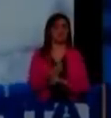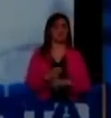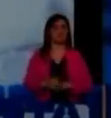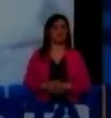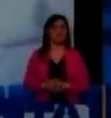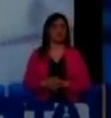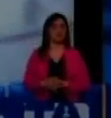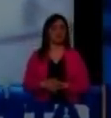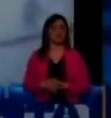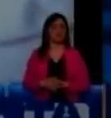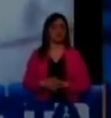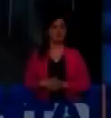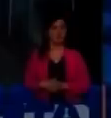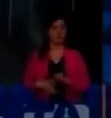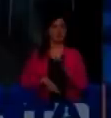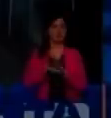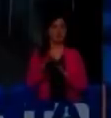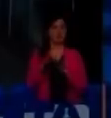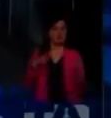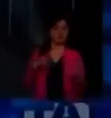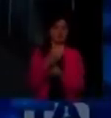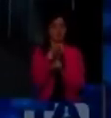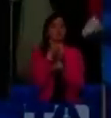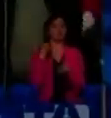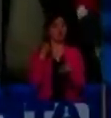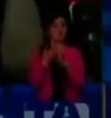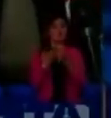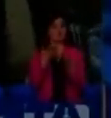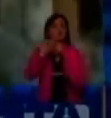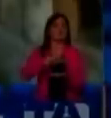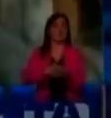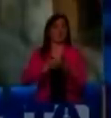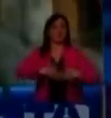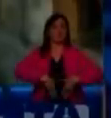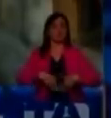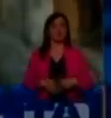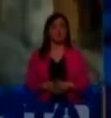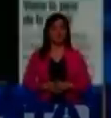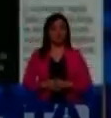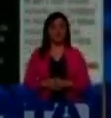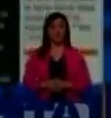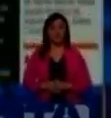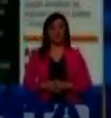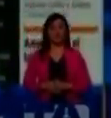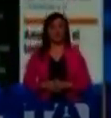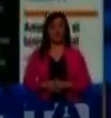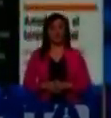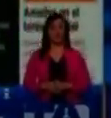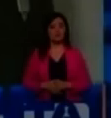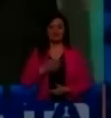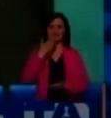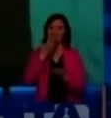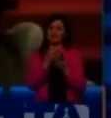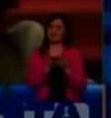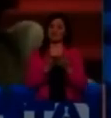que cada vez tenga más impacto y que ese tipo de situaciones no se siga repitiendo. Gina, yo quiero